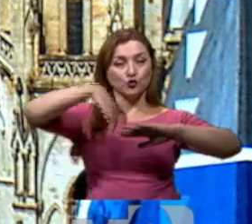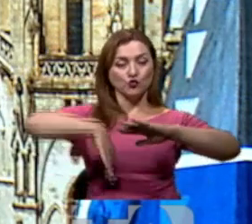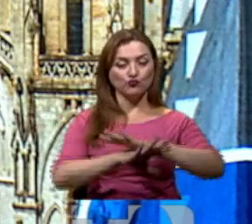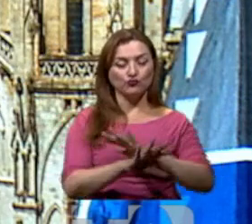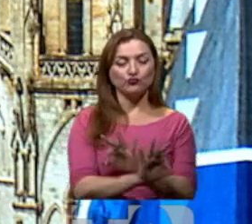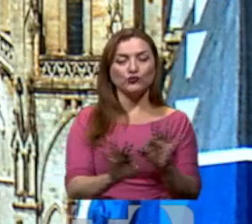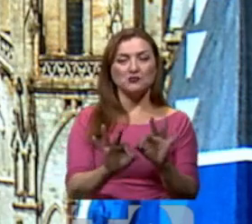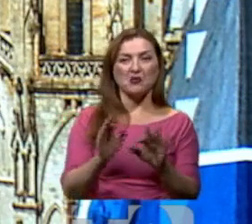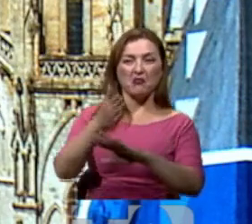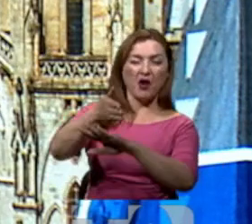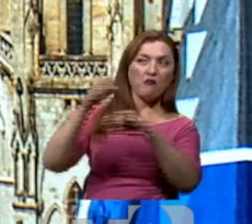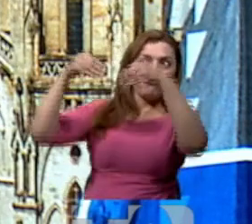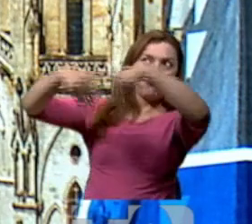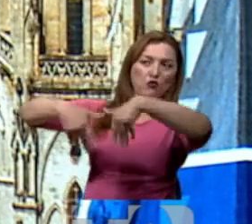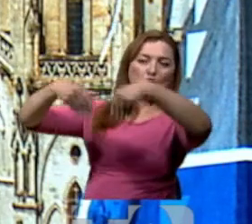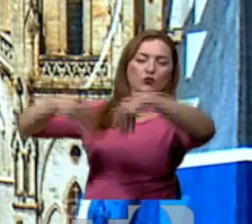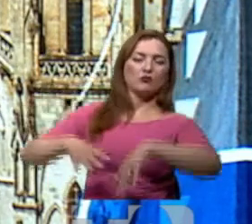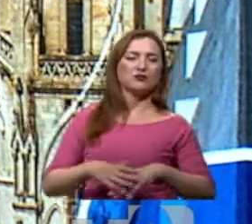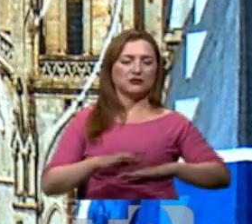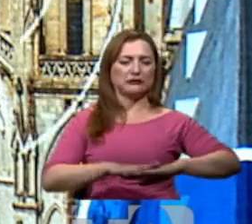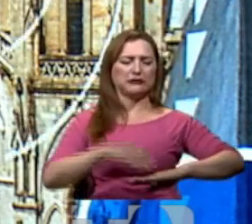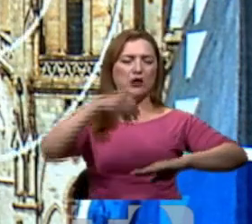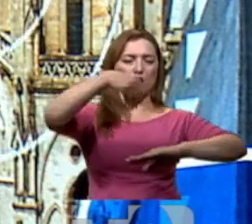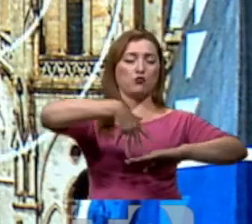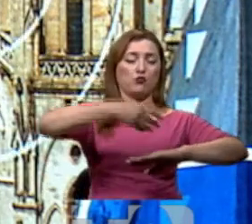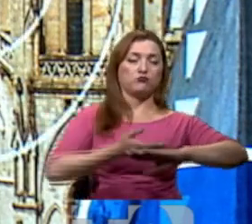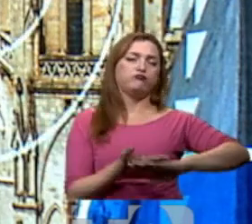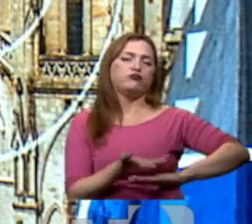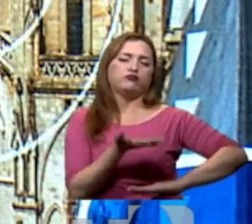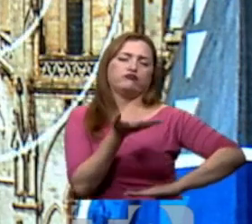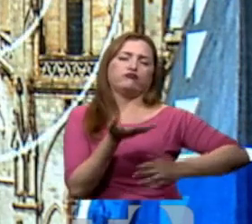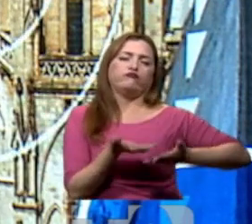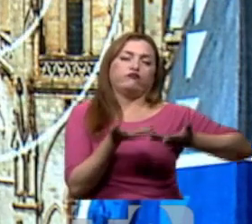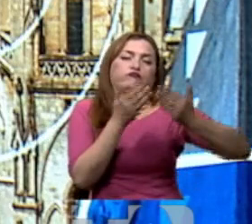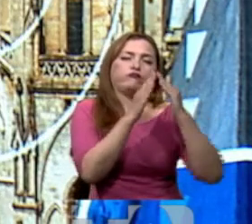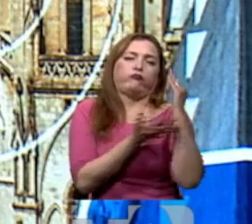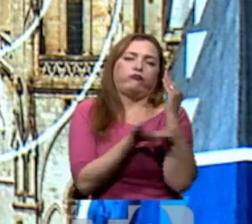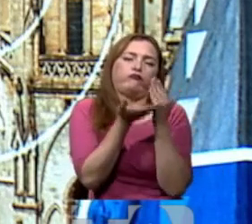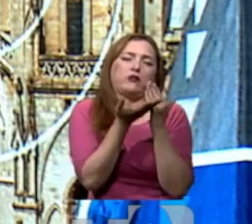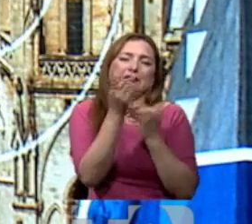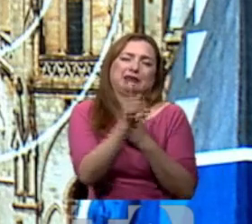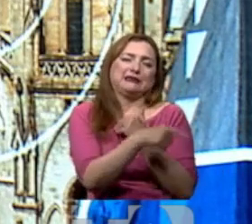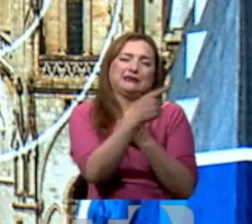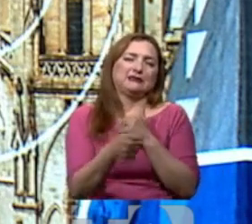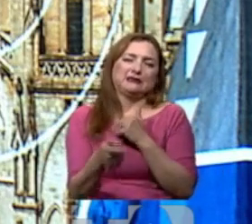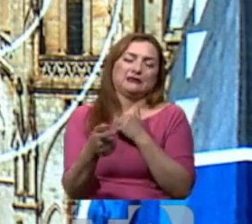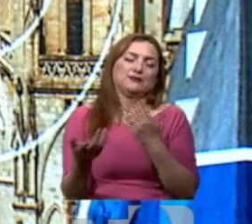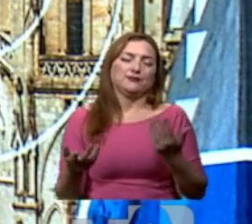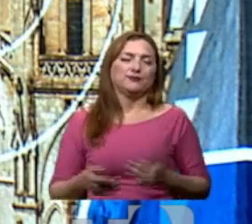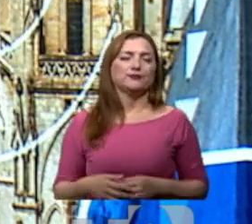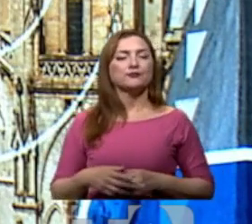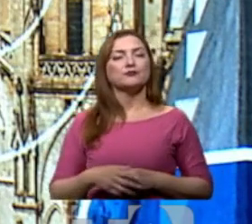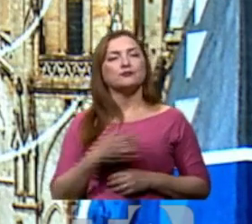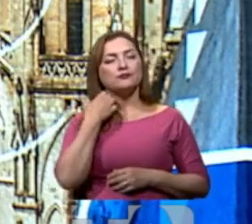del plan lluvias. El objetivo es evitar la obstrucción de estos sistemas para que no se generen inundaciones con la llegada de la época